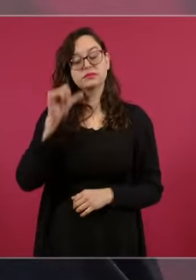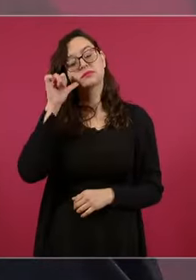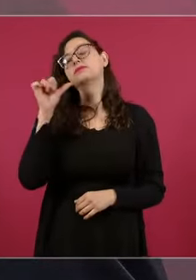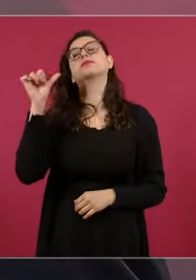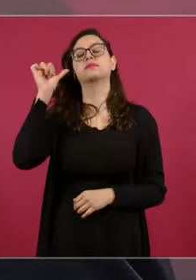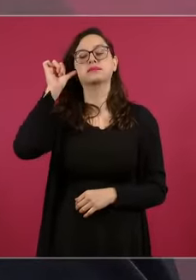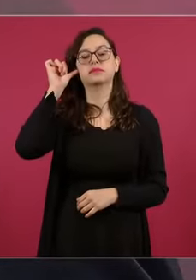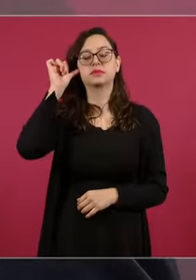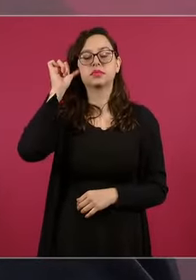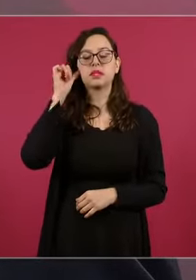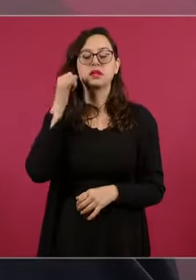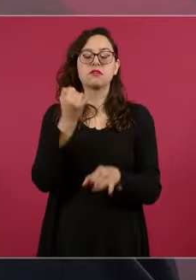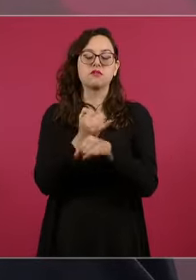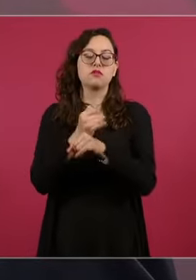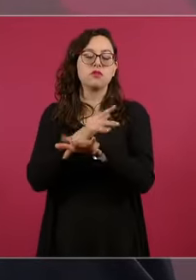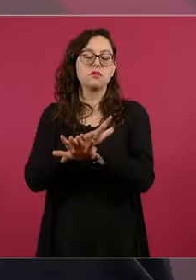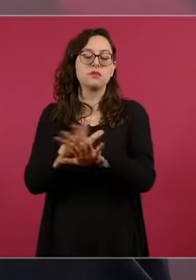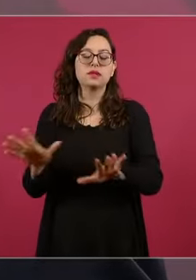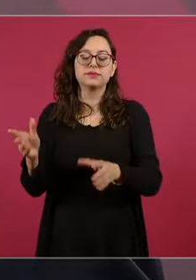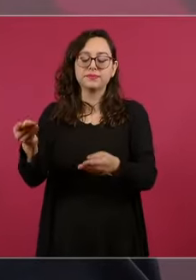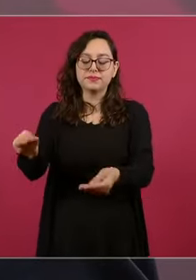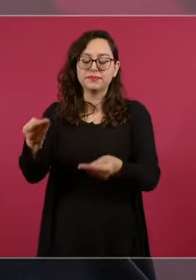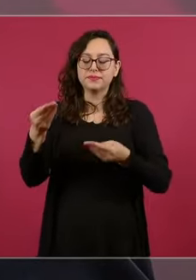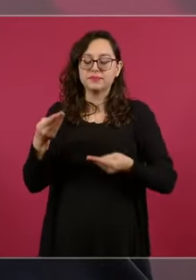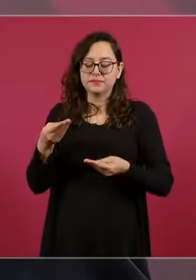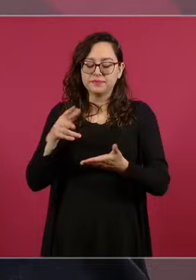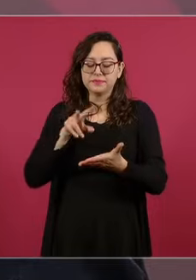nos informaron y hoy vimos el